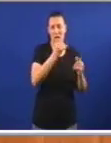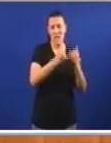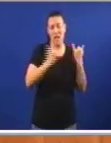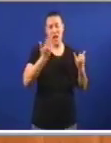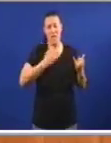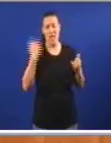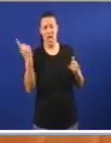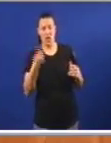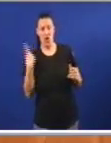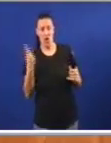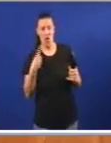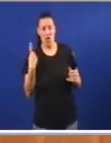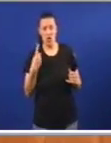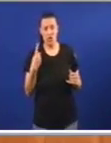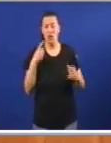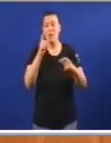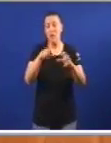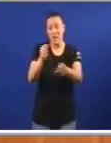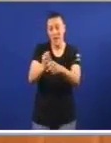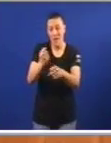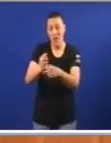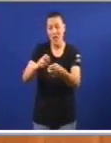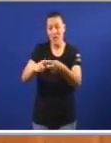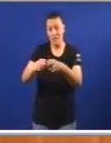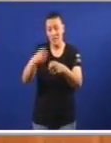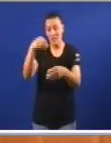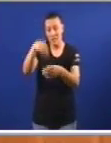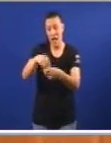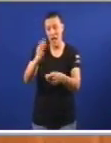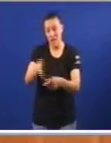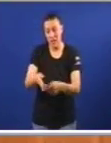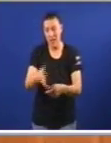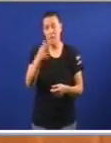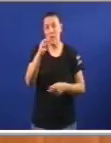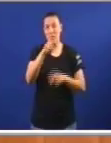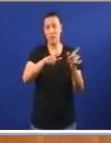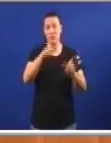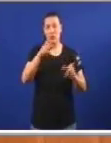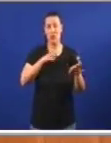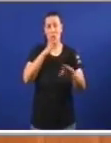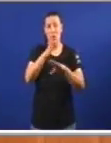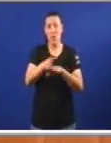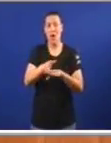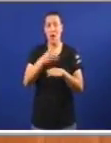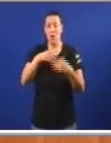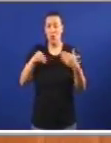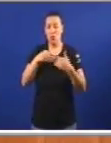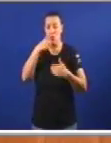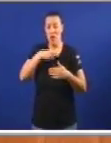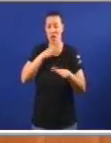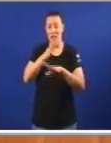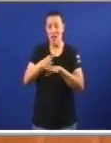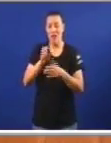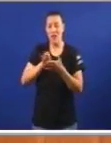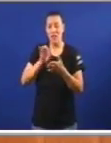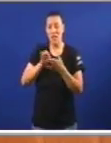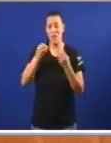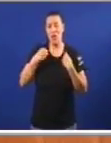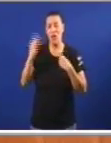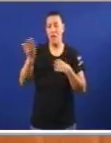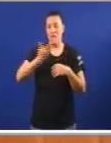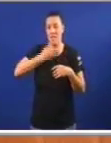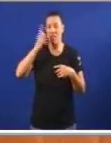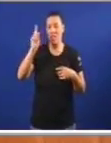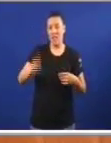todas e todos. Apagan eses traballadores e traballadoras, apagan as persoas que acuden ou que acudimos aos servizos sanitarios que sufrimos